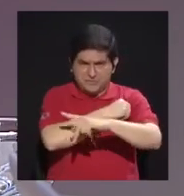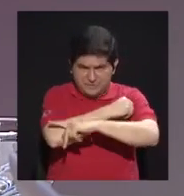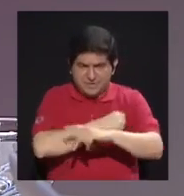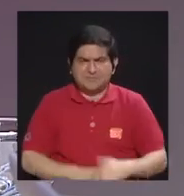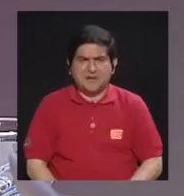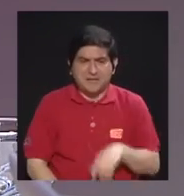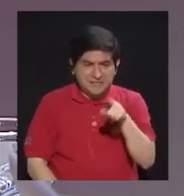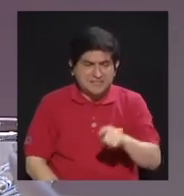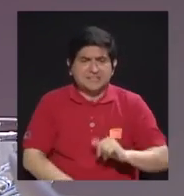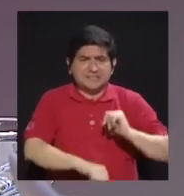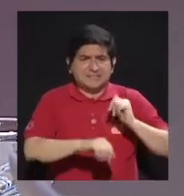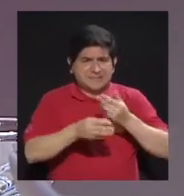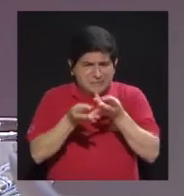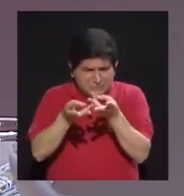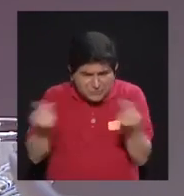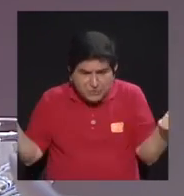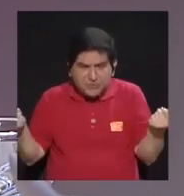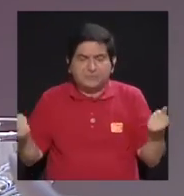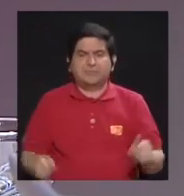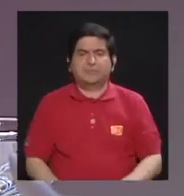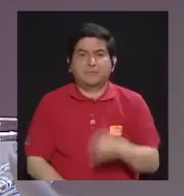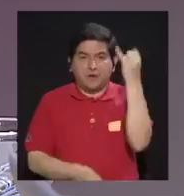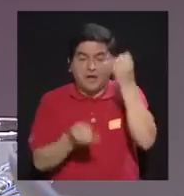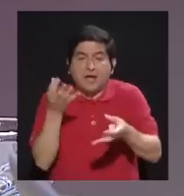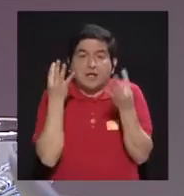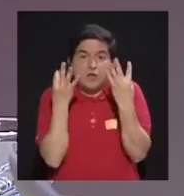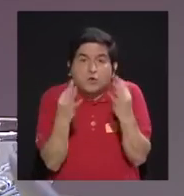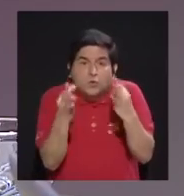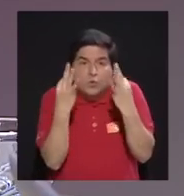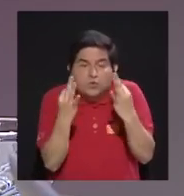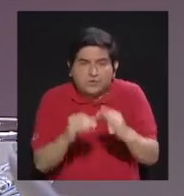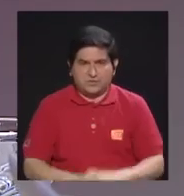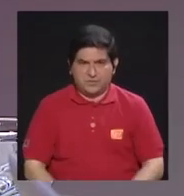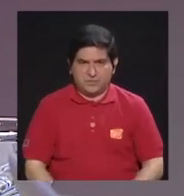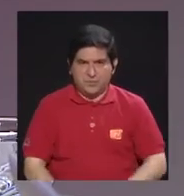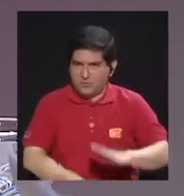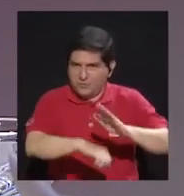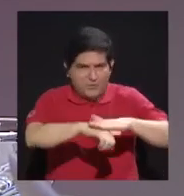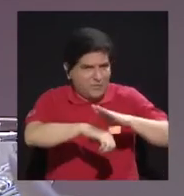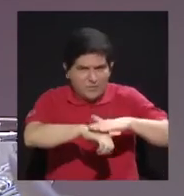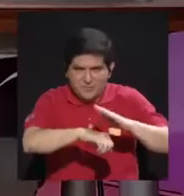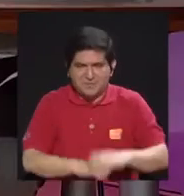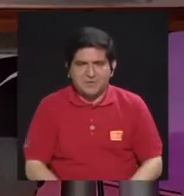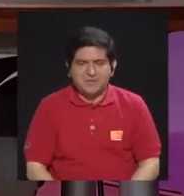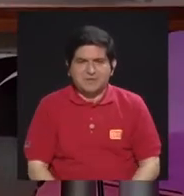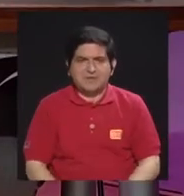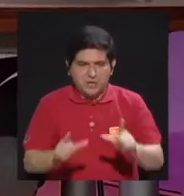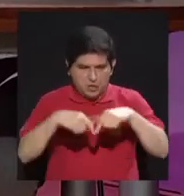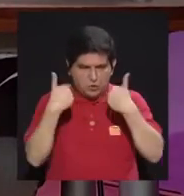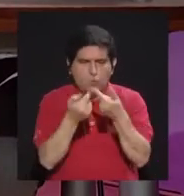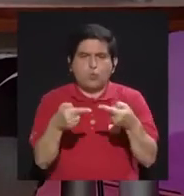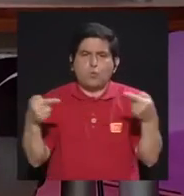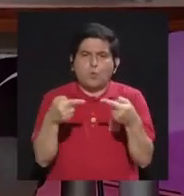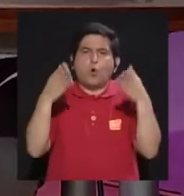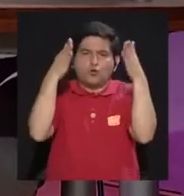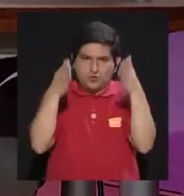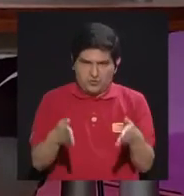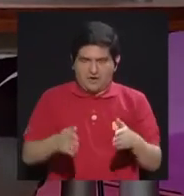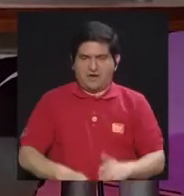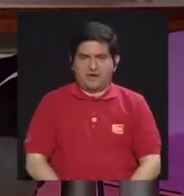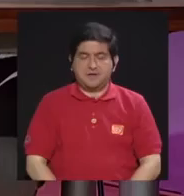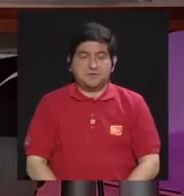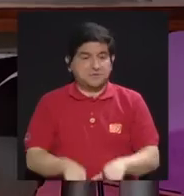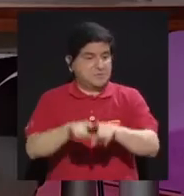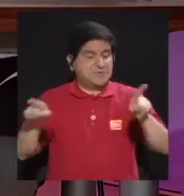tejido. Y este último intento de ni siquiera permitir una bancada de oposición, de